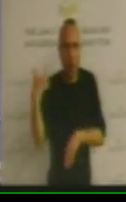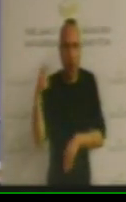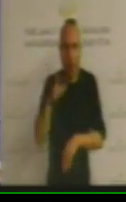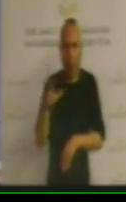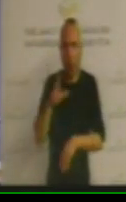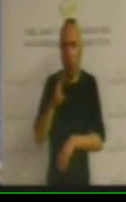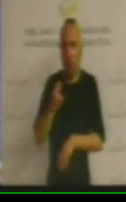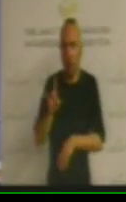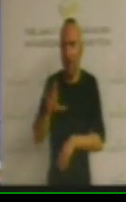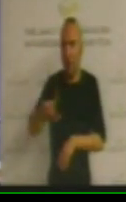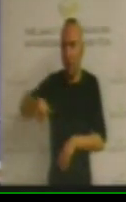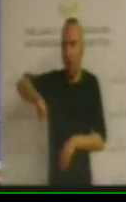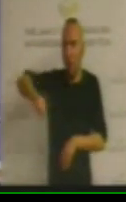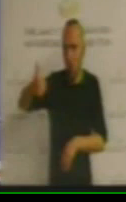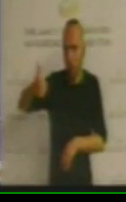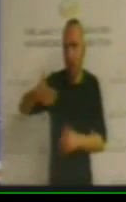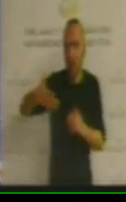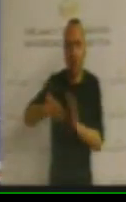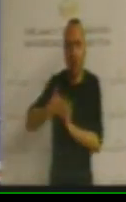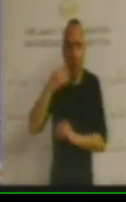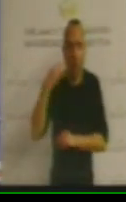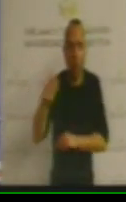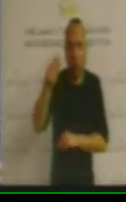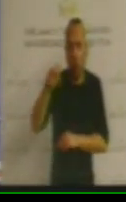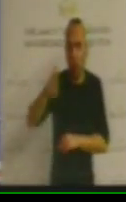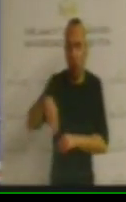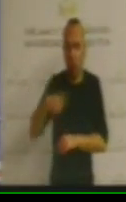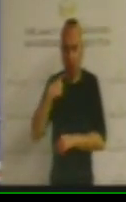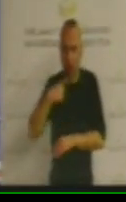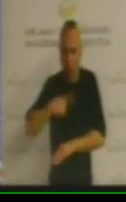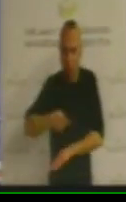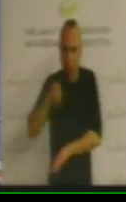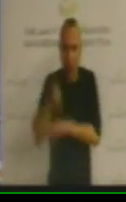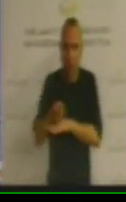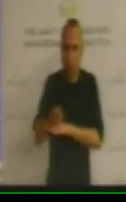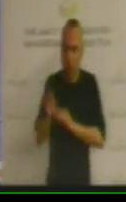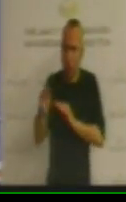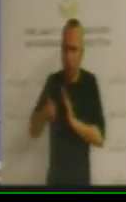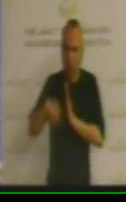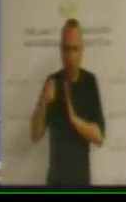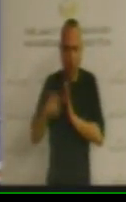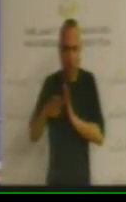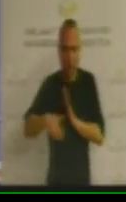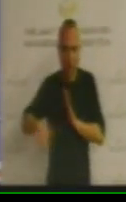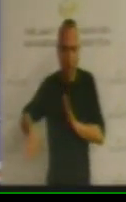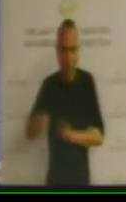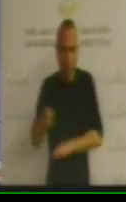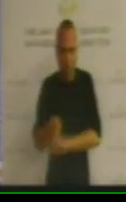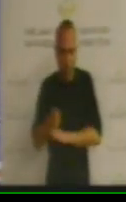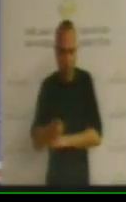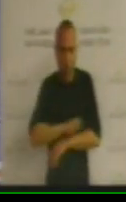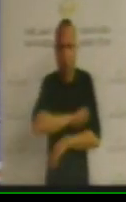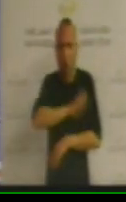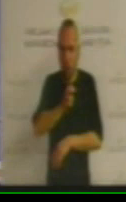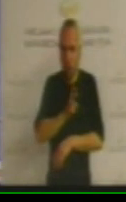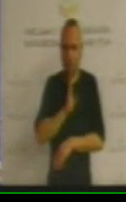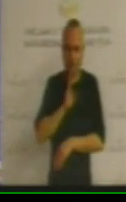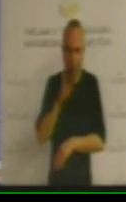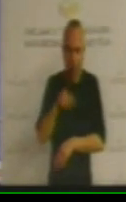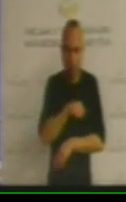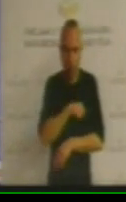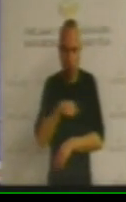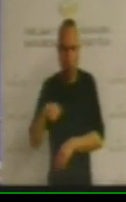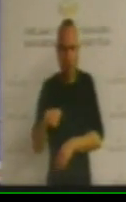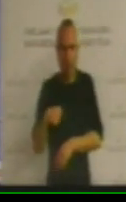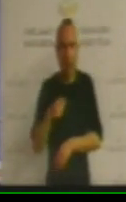2015. No es que sea una mejora, es una obligación de la ley del menor. Insisto, es obligado. Y luego lo de autonomía. No solo de este